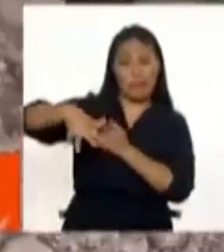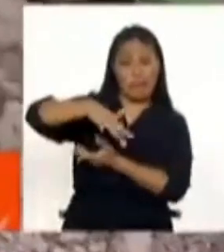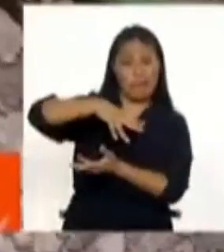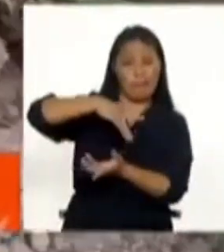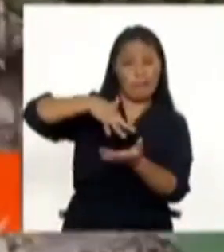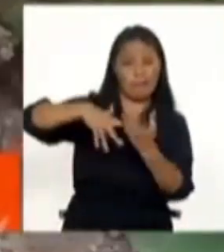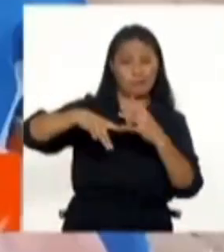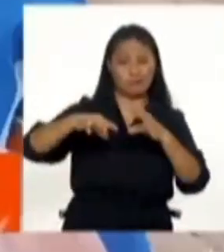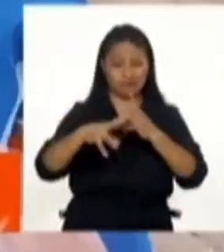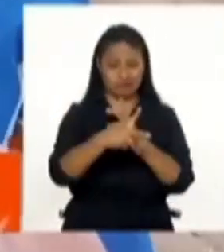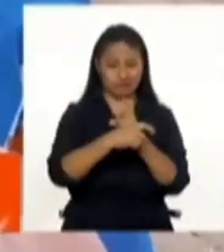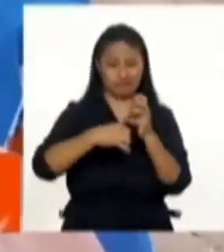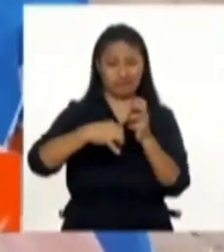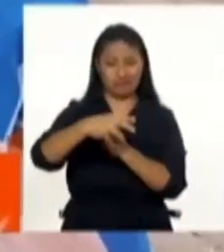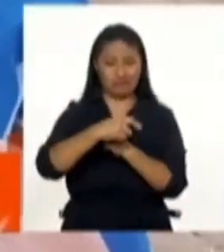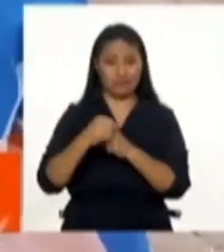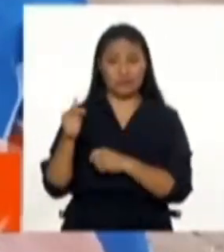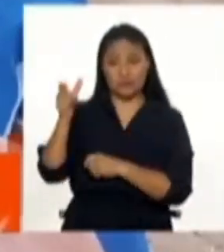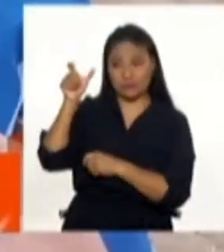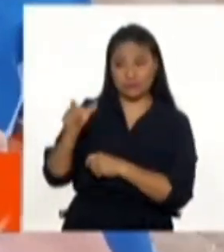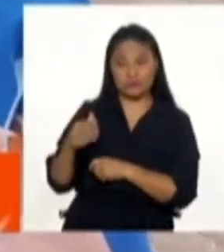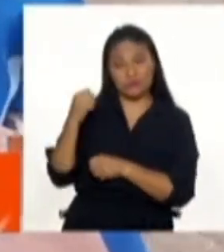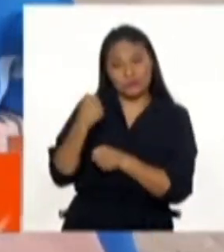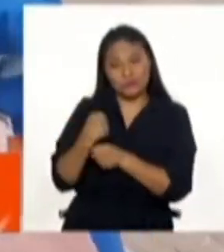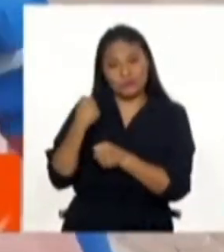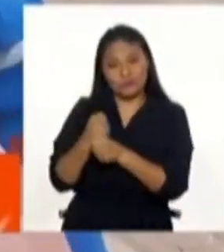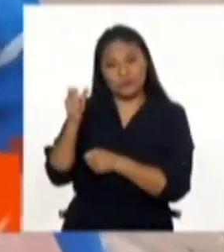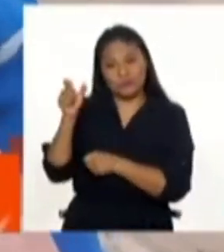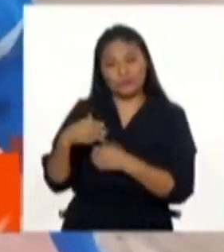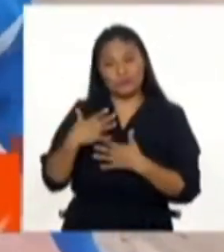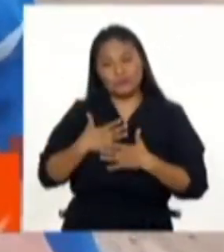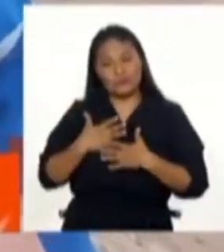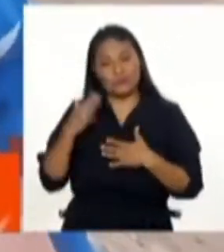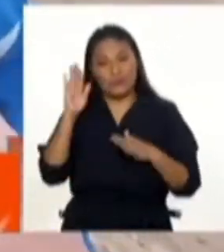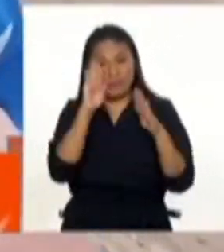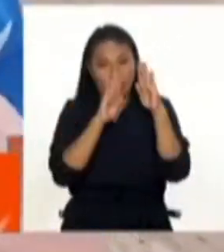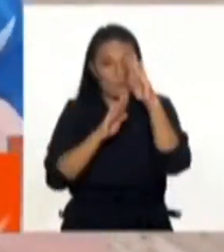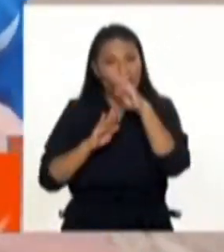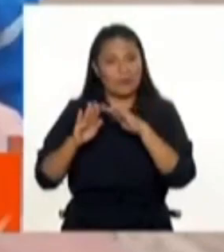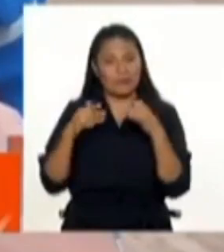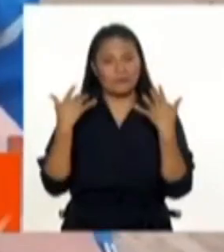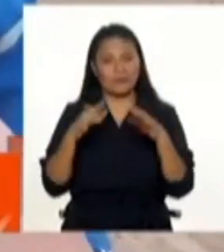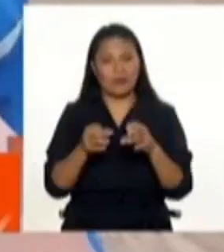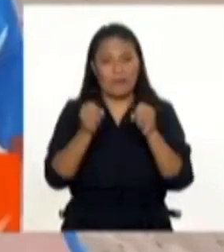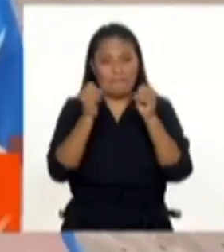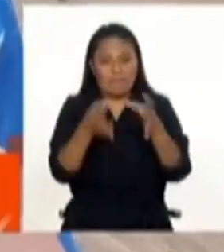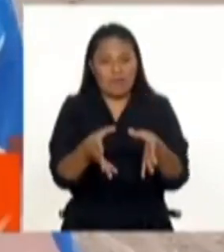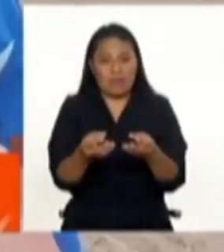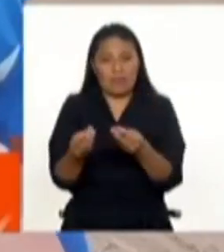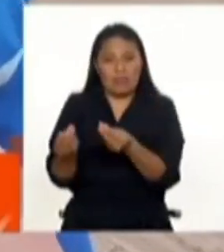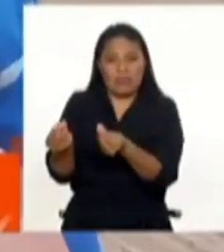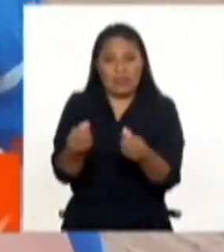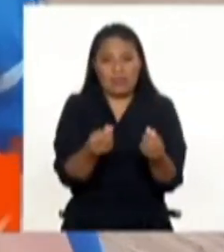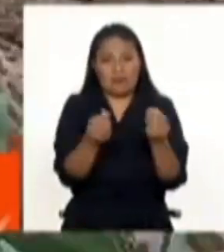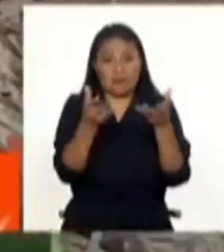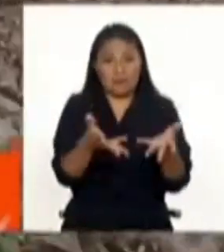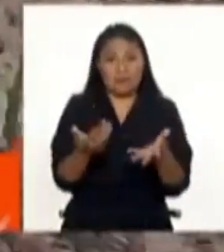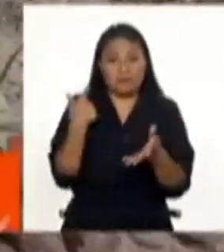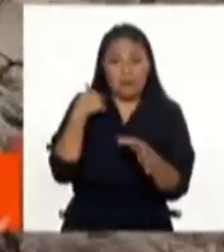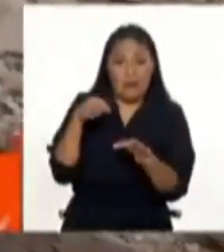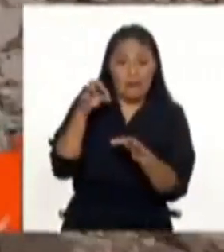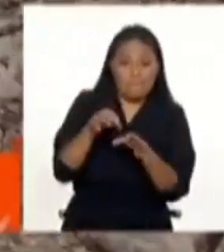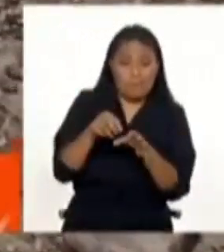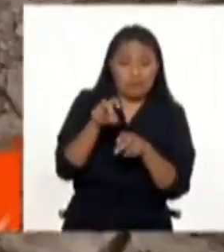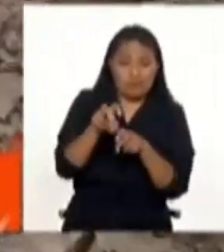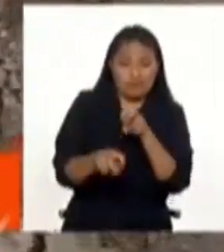de plagas. Los agricultores de la zona expresaron su obvia preocupación por las pérdidas económicas porque ellos optan por el